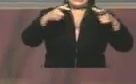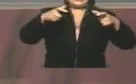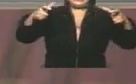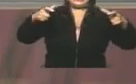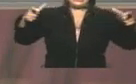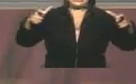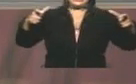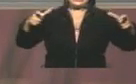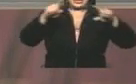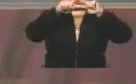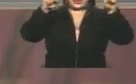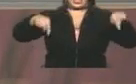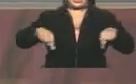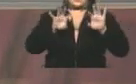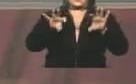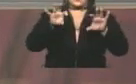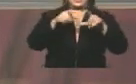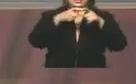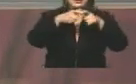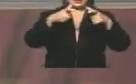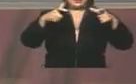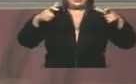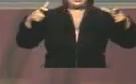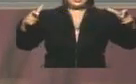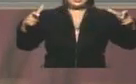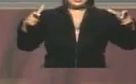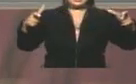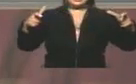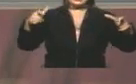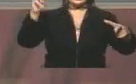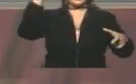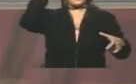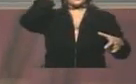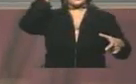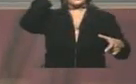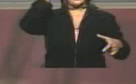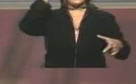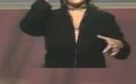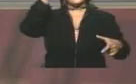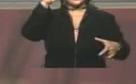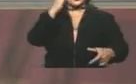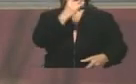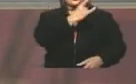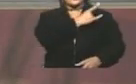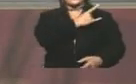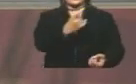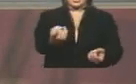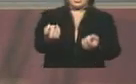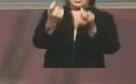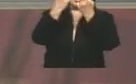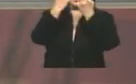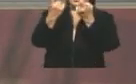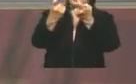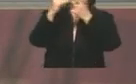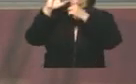Cuadraculizar, cuadrado, pues. Claro, claro. El término enmarcarlo. Académico, donde entonces nos enseña una